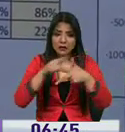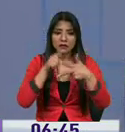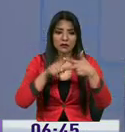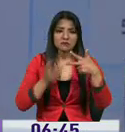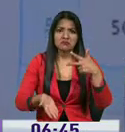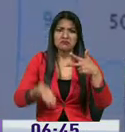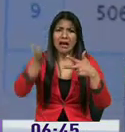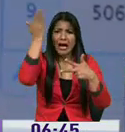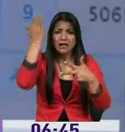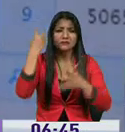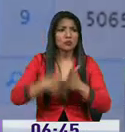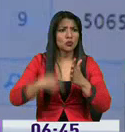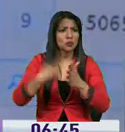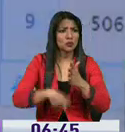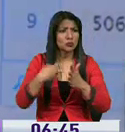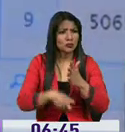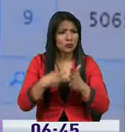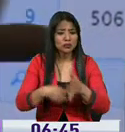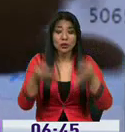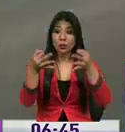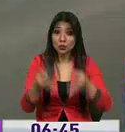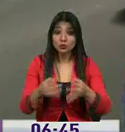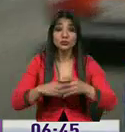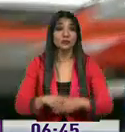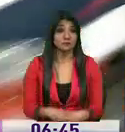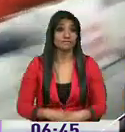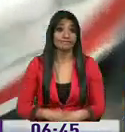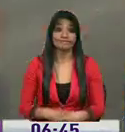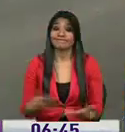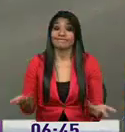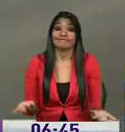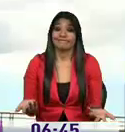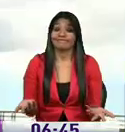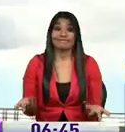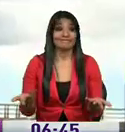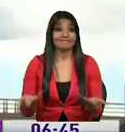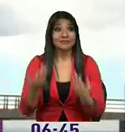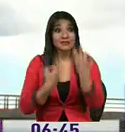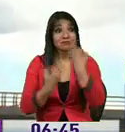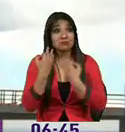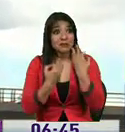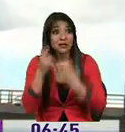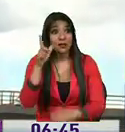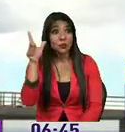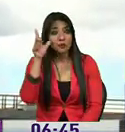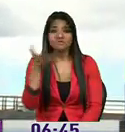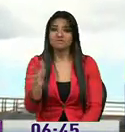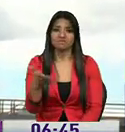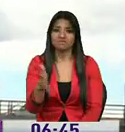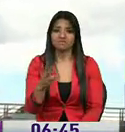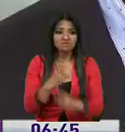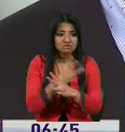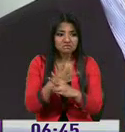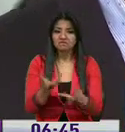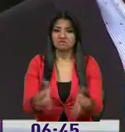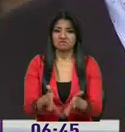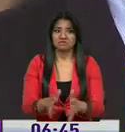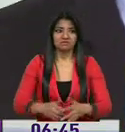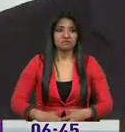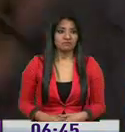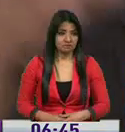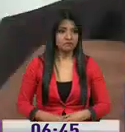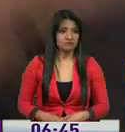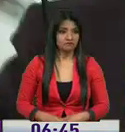incremento excesivo de las multas, que a su criterio no tendría ningún tipo de explicación ni lógica ni matemática.